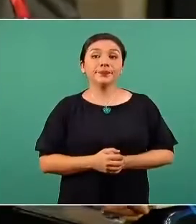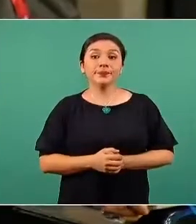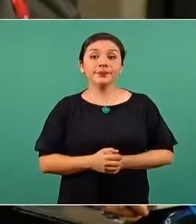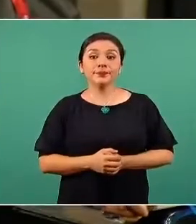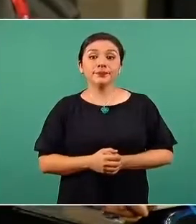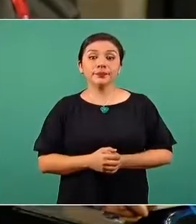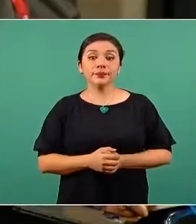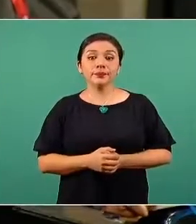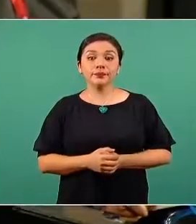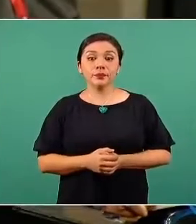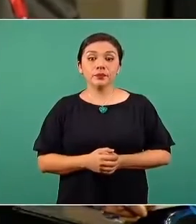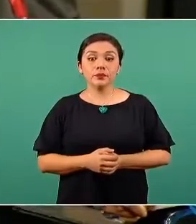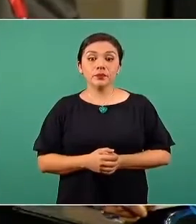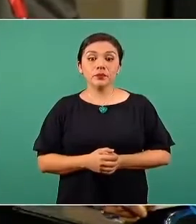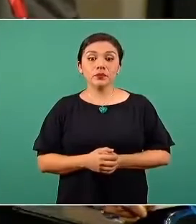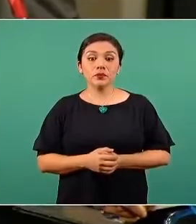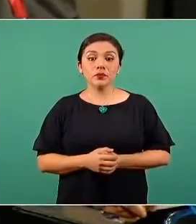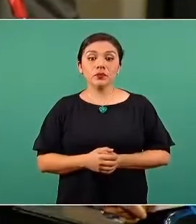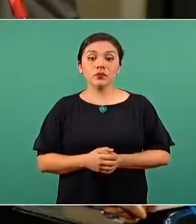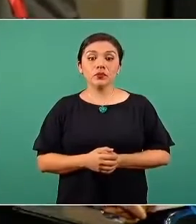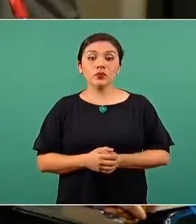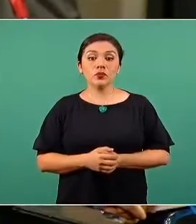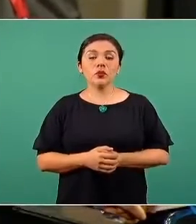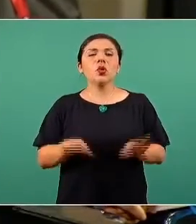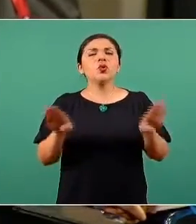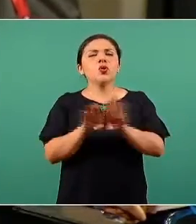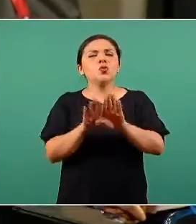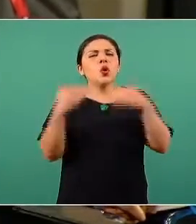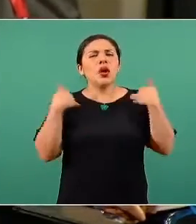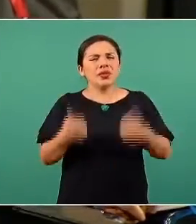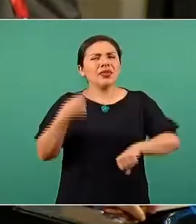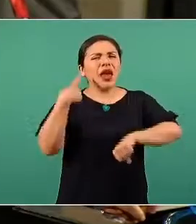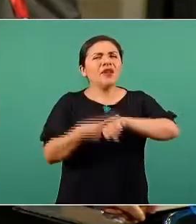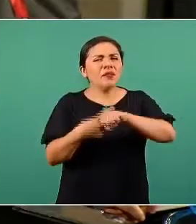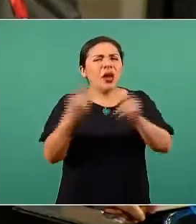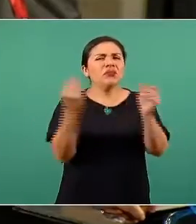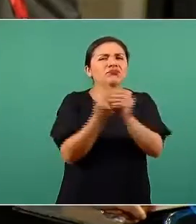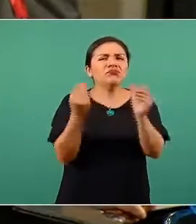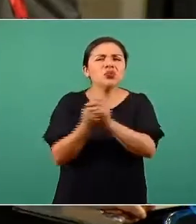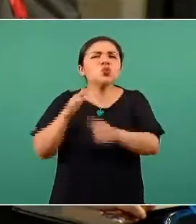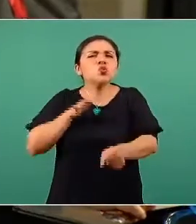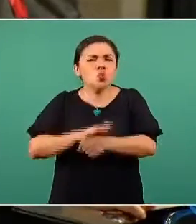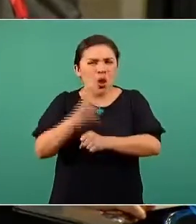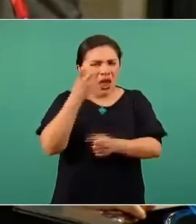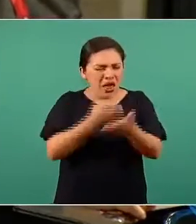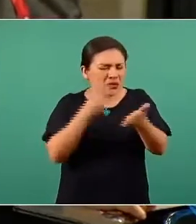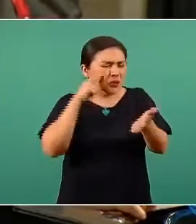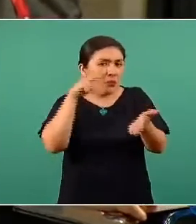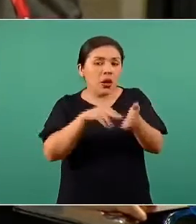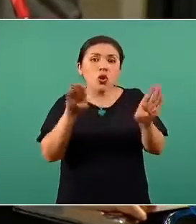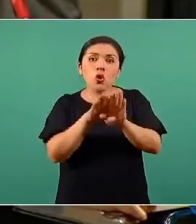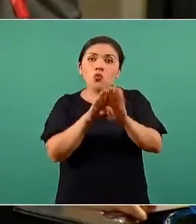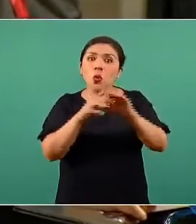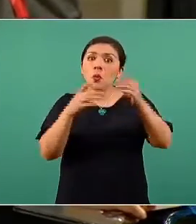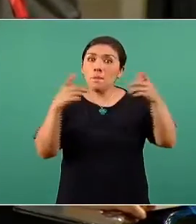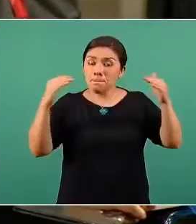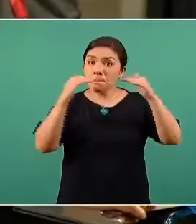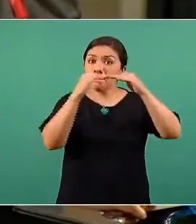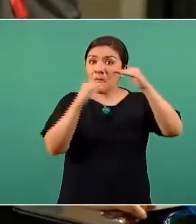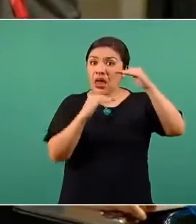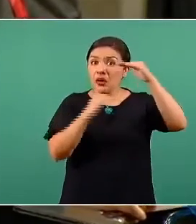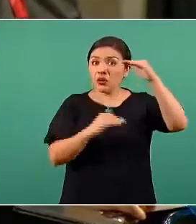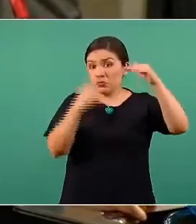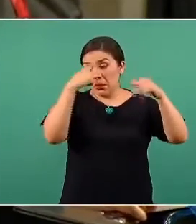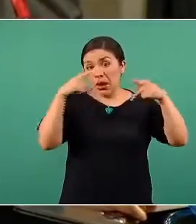relacionado, digo, como para entender el tipo de enfermedades, porque en ese reporte se ve una tendencia a la baja de exceso de mortalidad